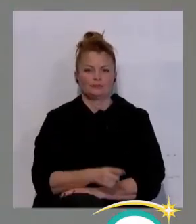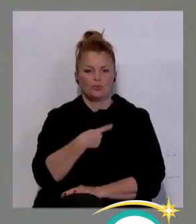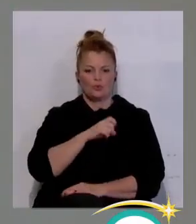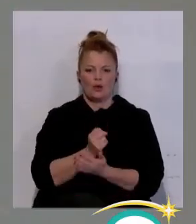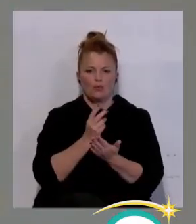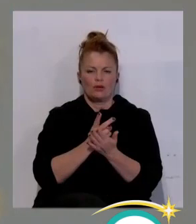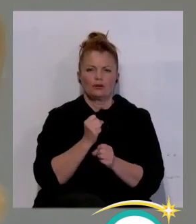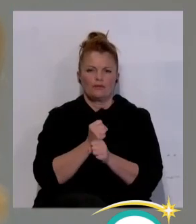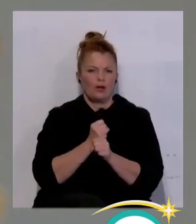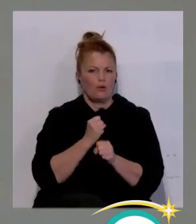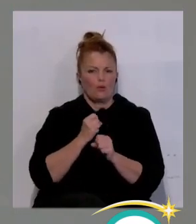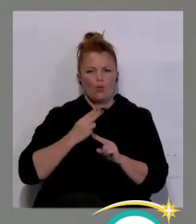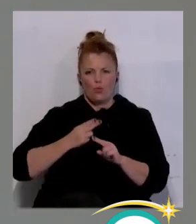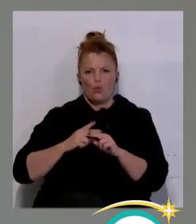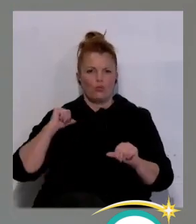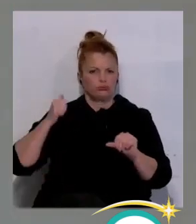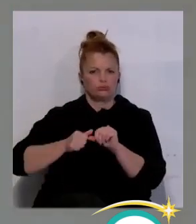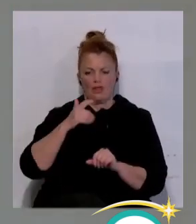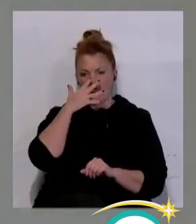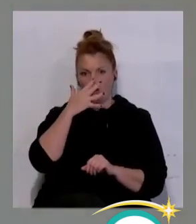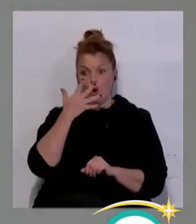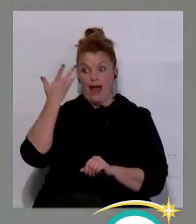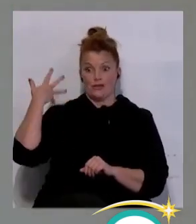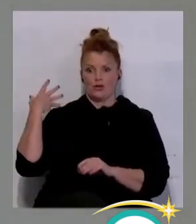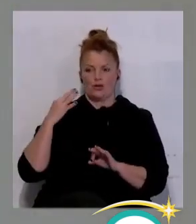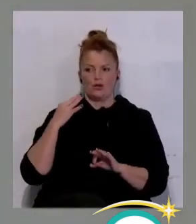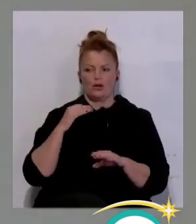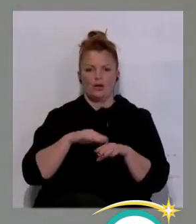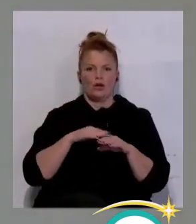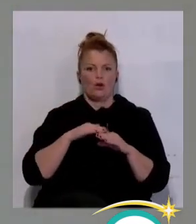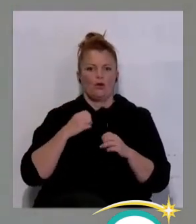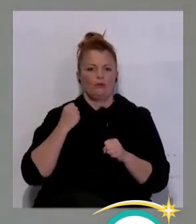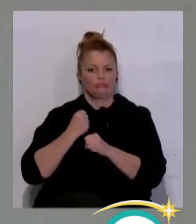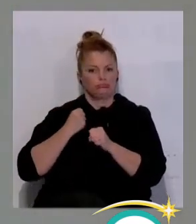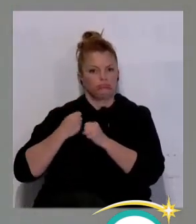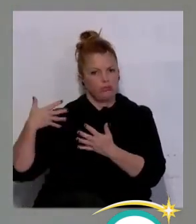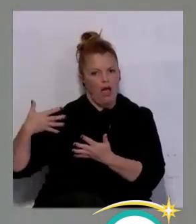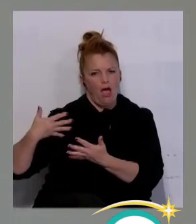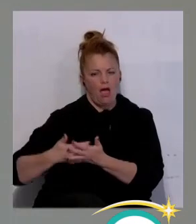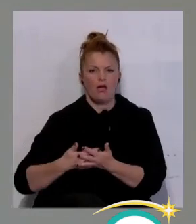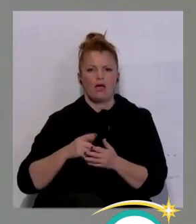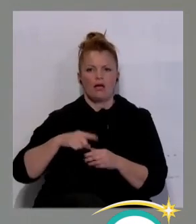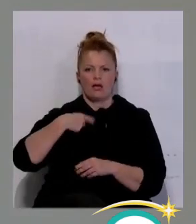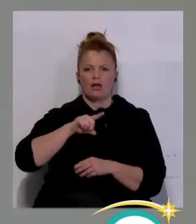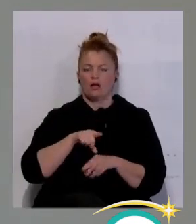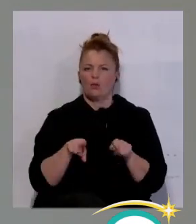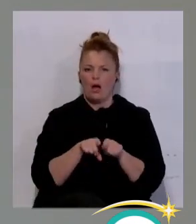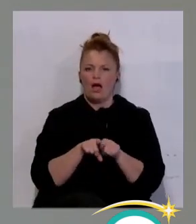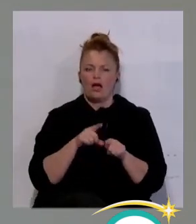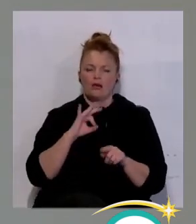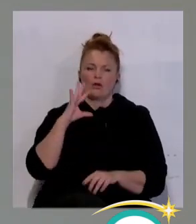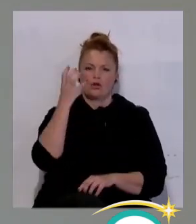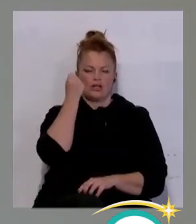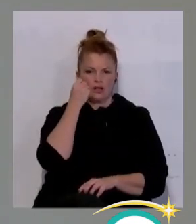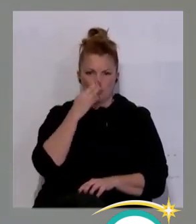apostado, hemos trabajado muy duro todos estos años. De 5 años atrás, la verdad es que la carrera ha sido vertiginosa, y creo que sí, que estamos en las puertas de